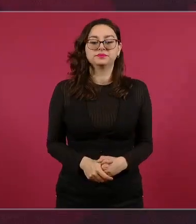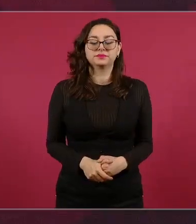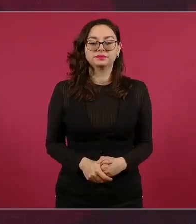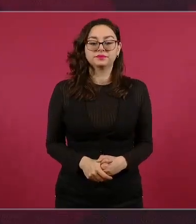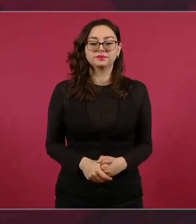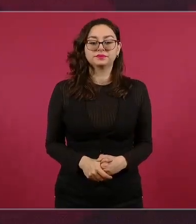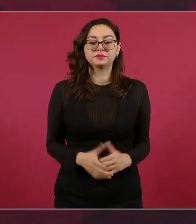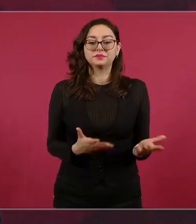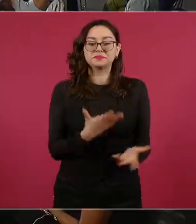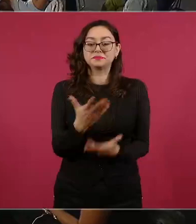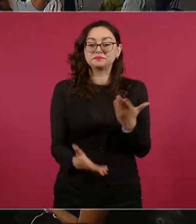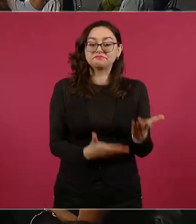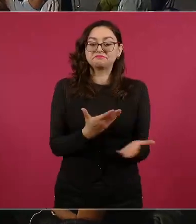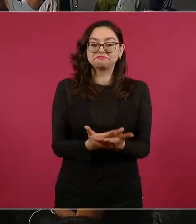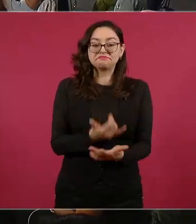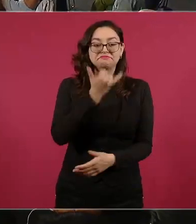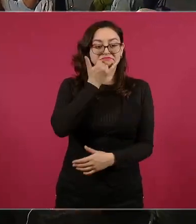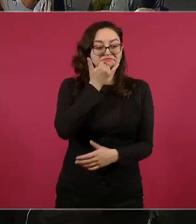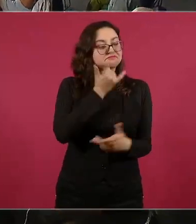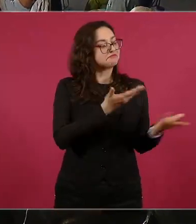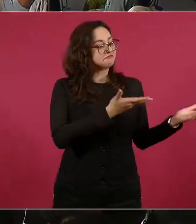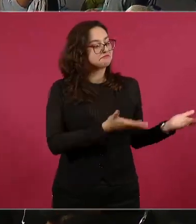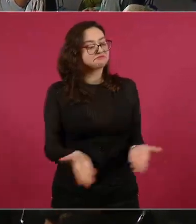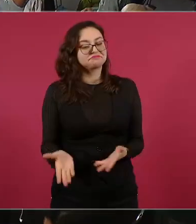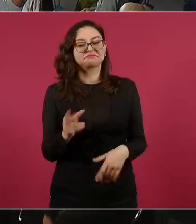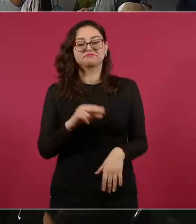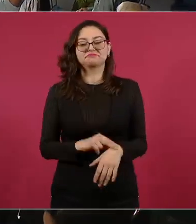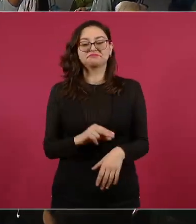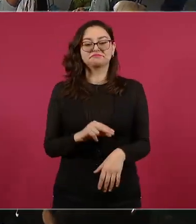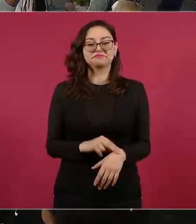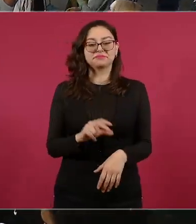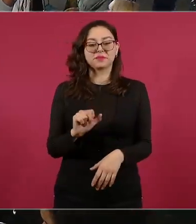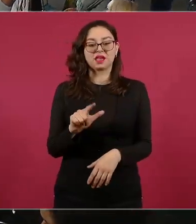ya ofrecí disculpa y ahora sí ya, el doctor.